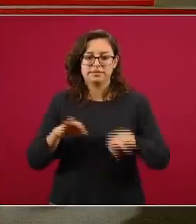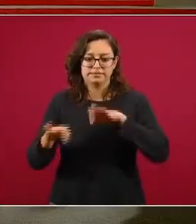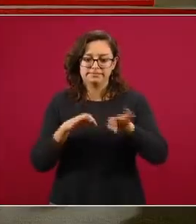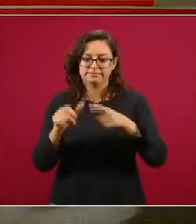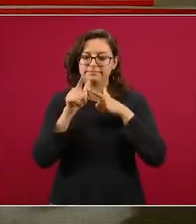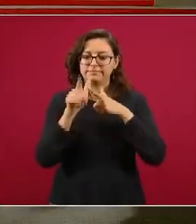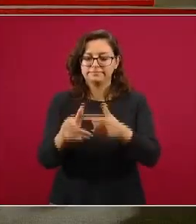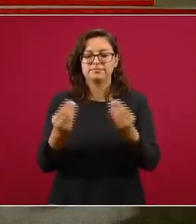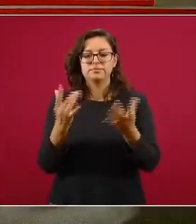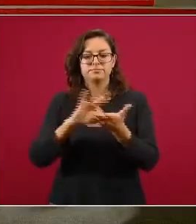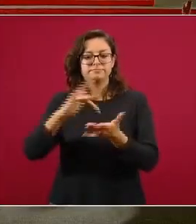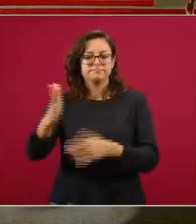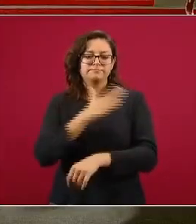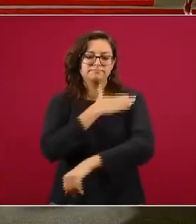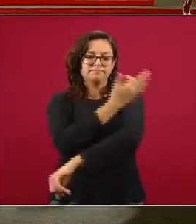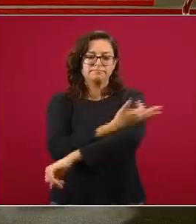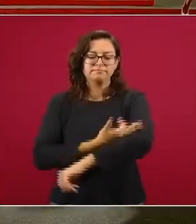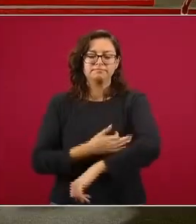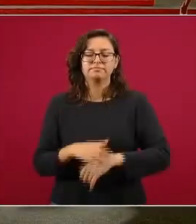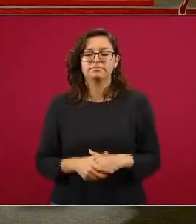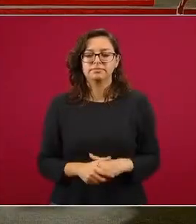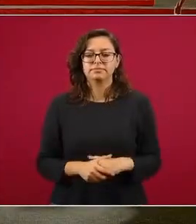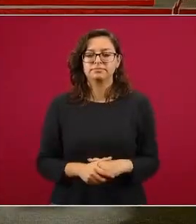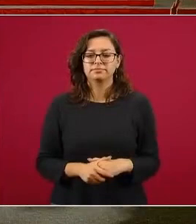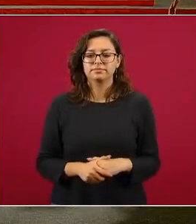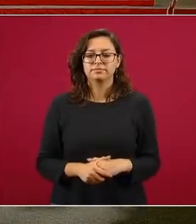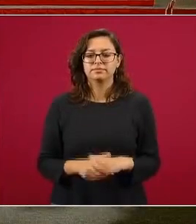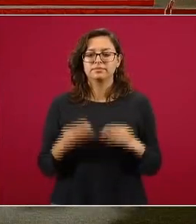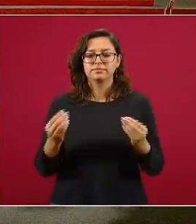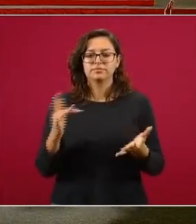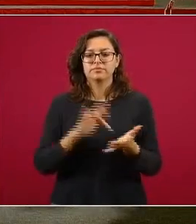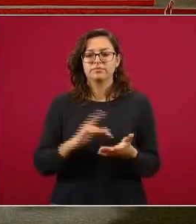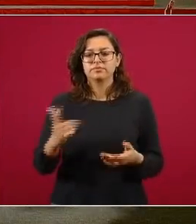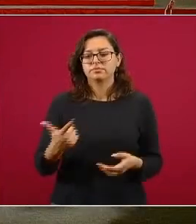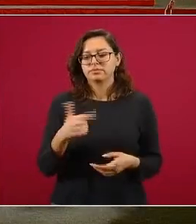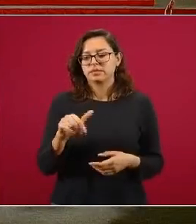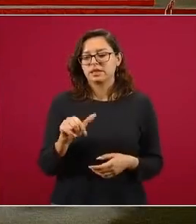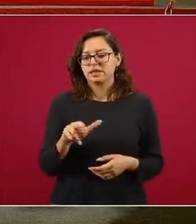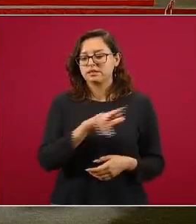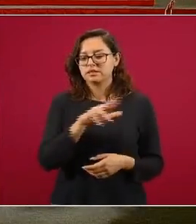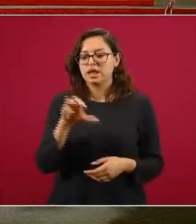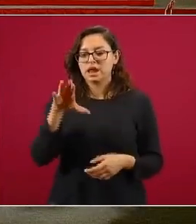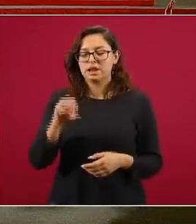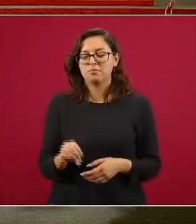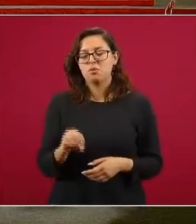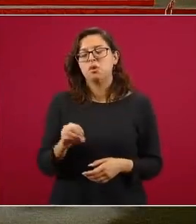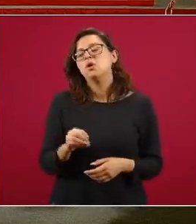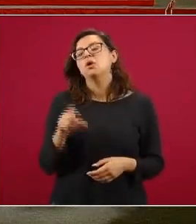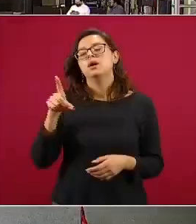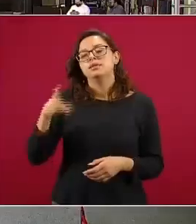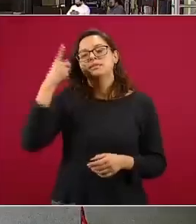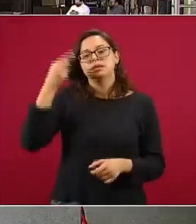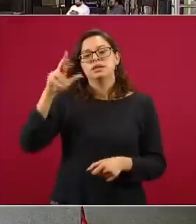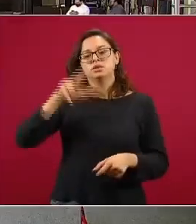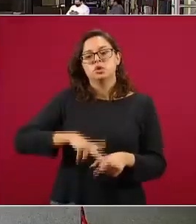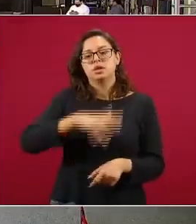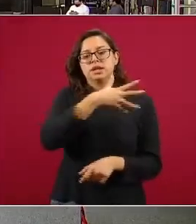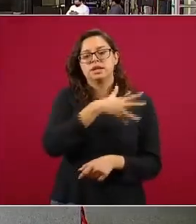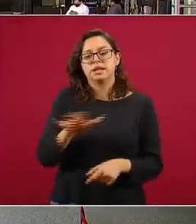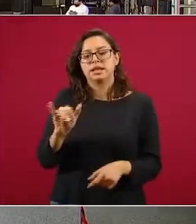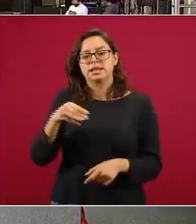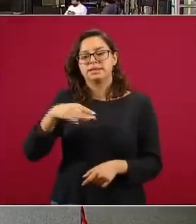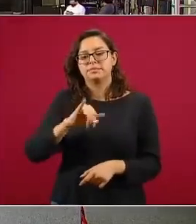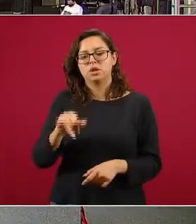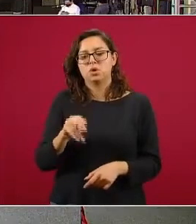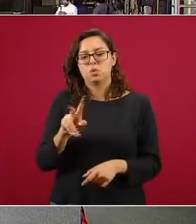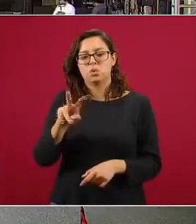gracias, excelente tarde. Muchas gracias, Guillermo Santiago, director general del Instituto Mexicano de la Juventud. Aprovecho para